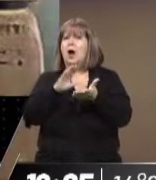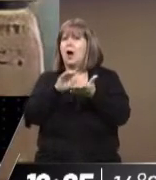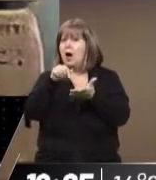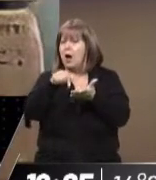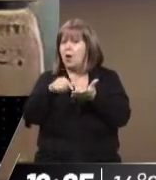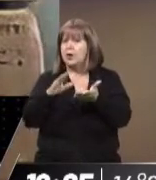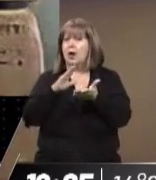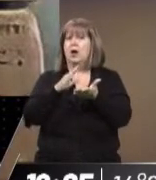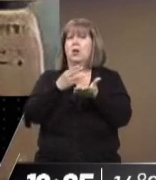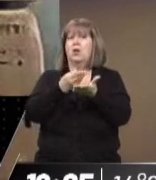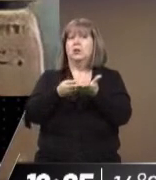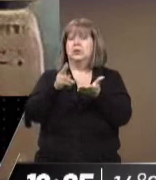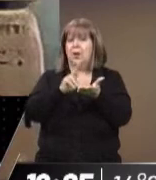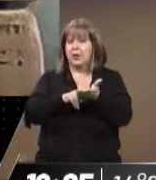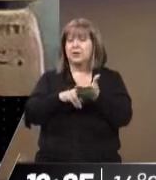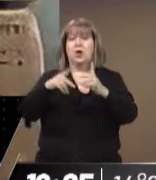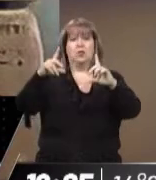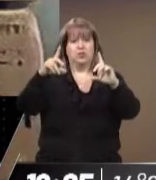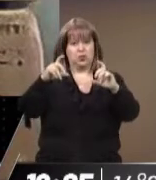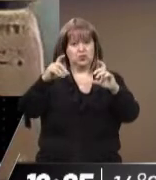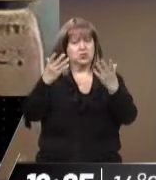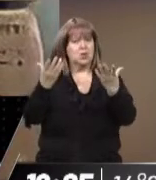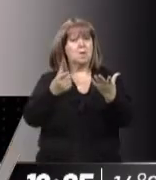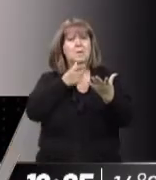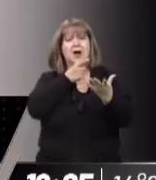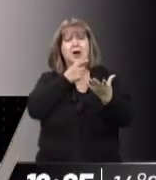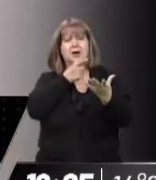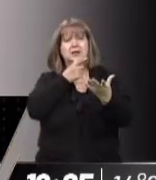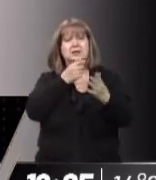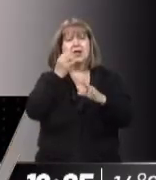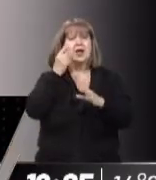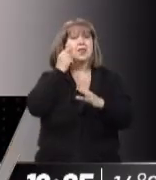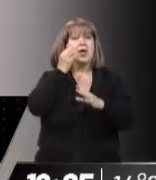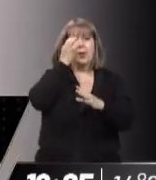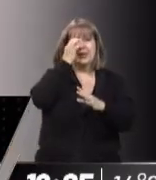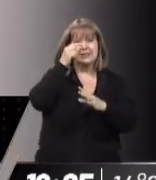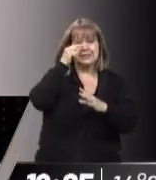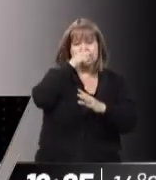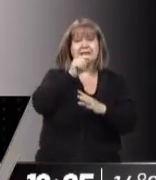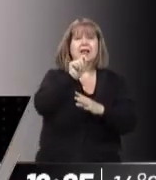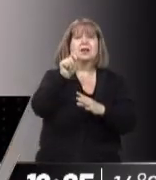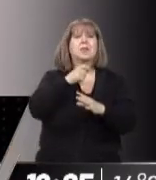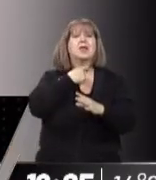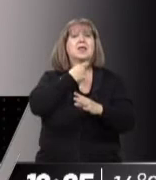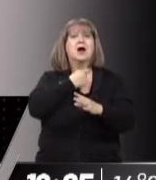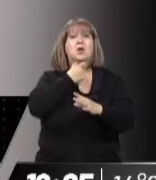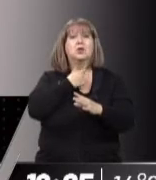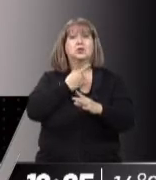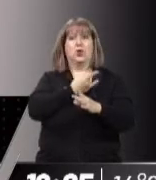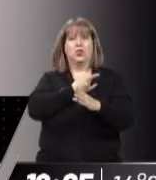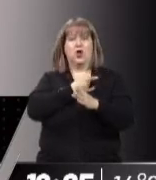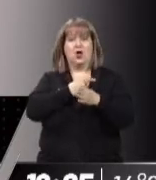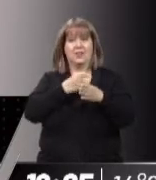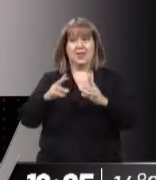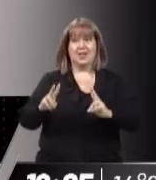dado a conocer en las últimas horas tiene que ver con una manifestación el día 27 de agosto, allí a las afueras de